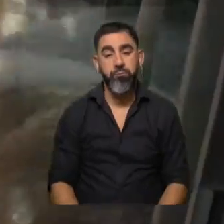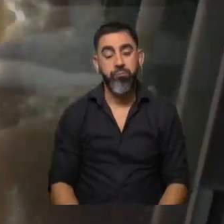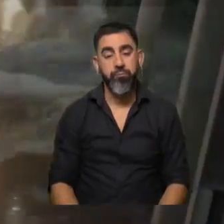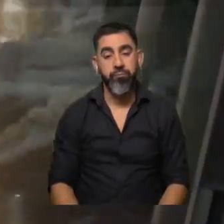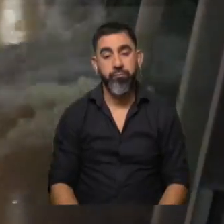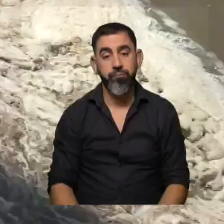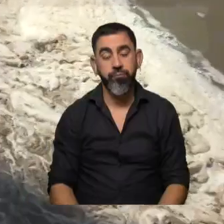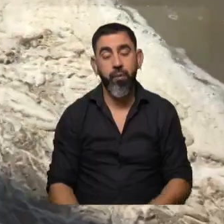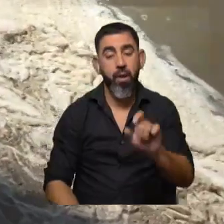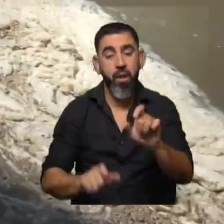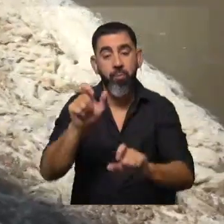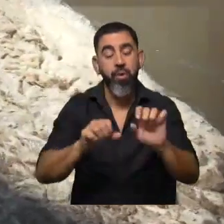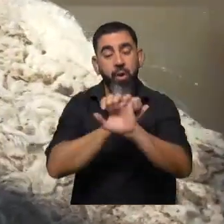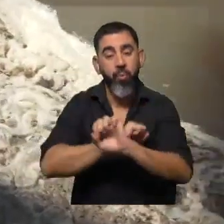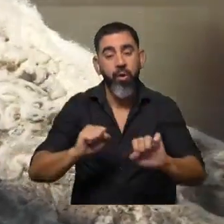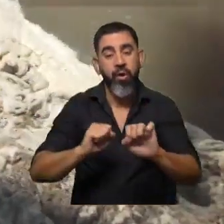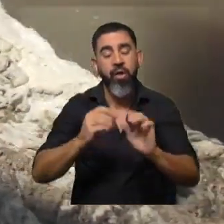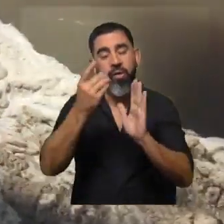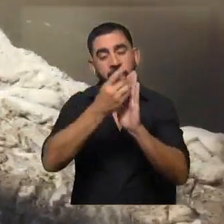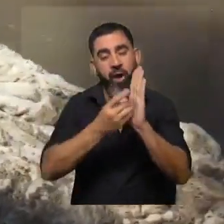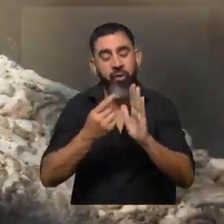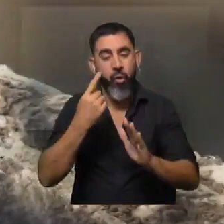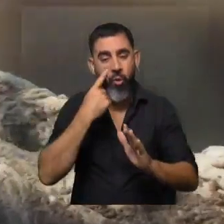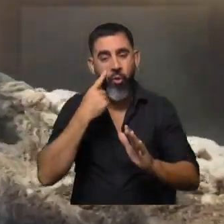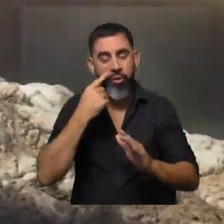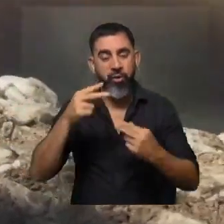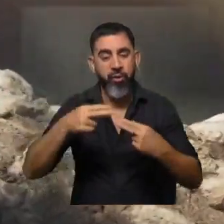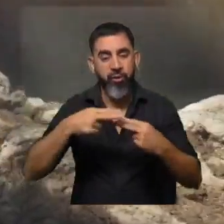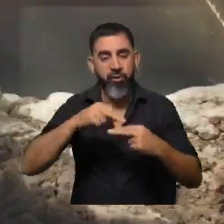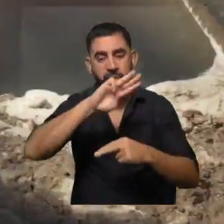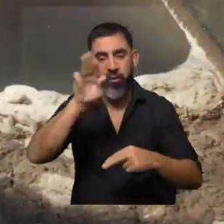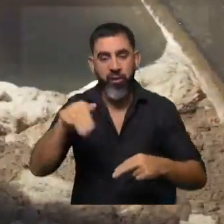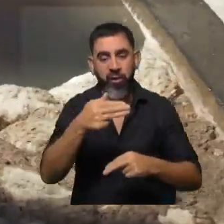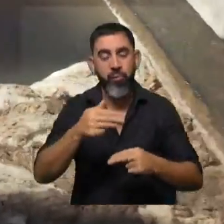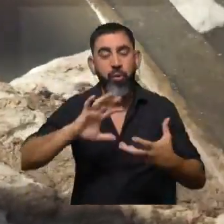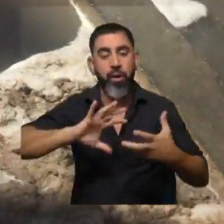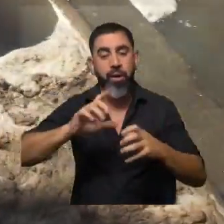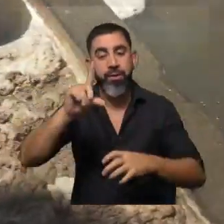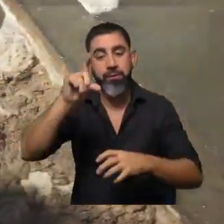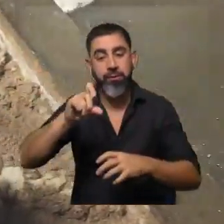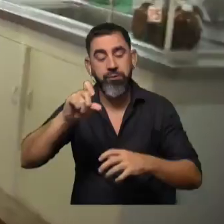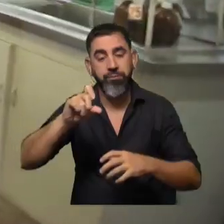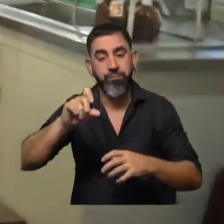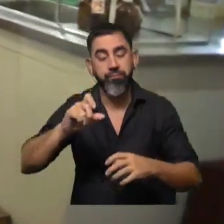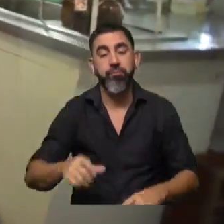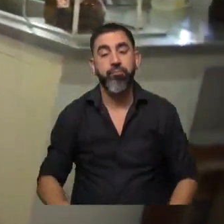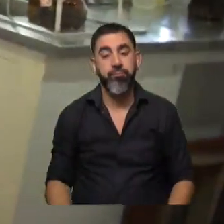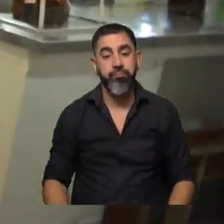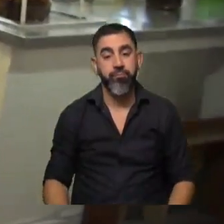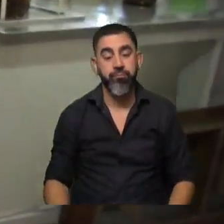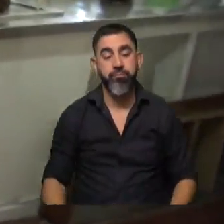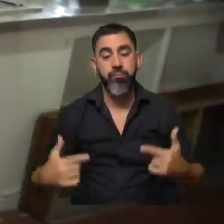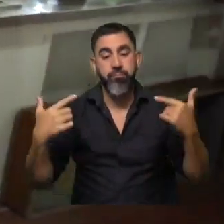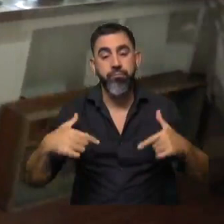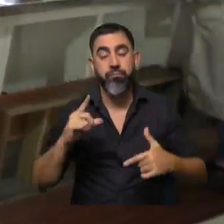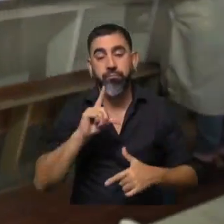La ciudadanía puede acceder a varios datos que se encuentran en línea respecto a la situación de la crisis hídrica que atravesamos. La